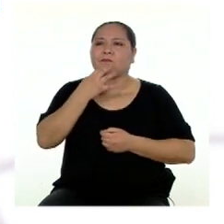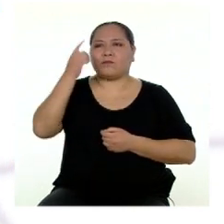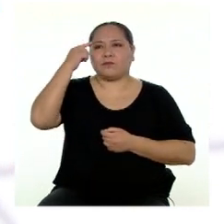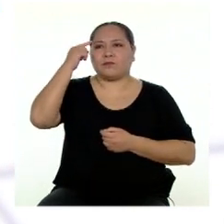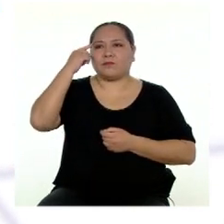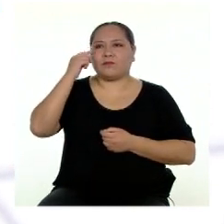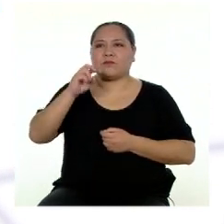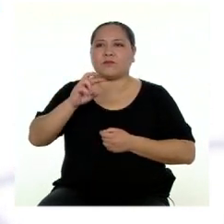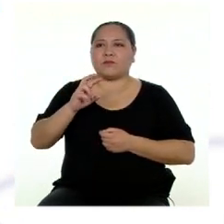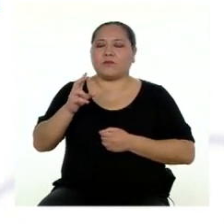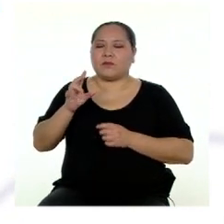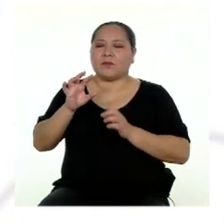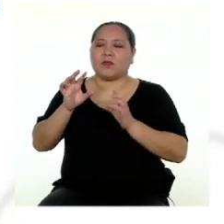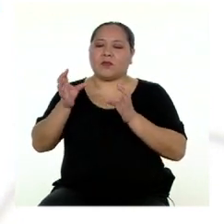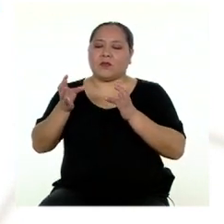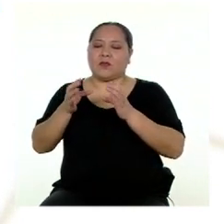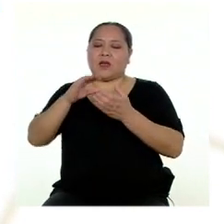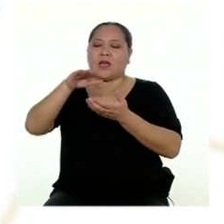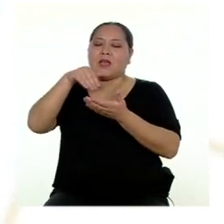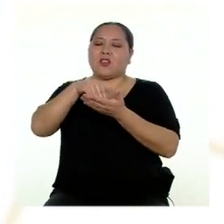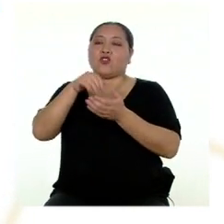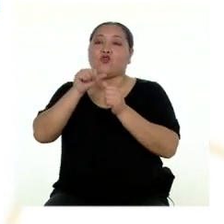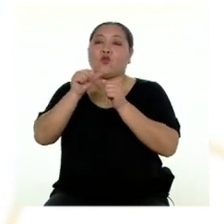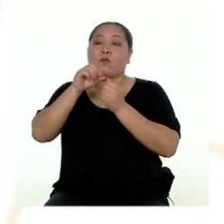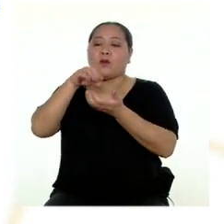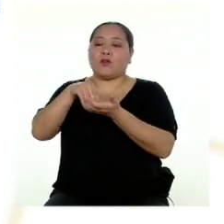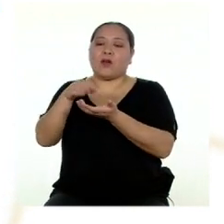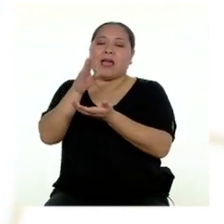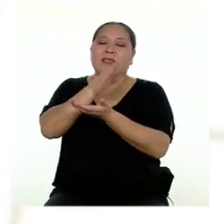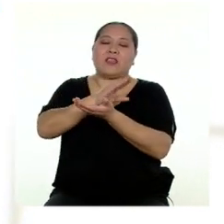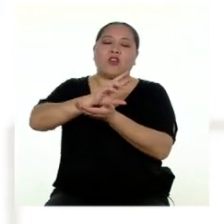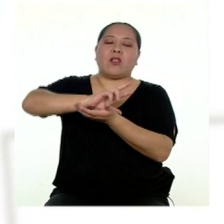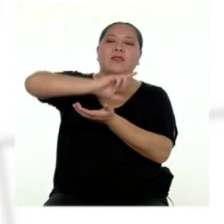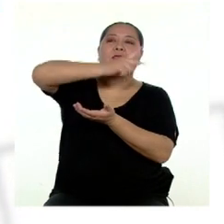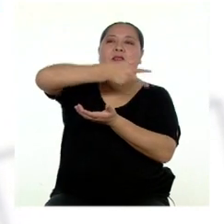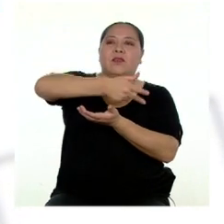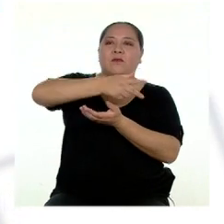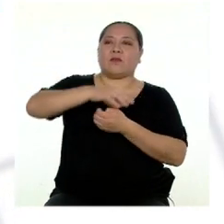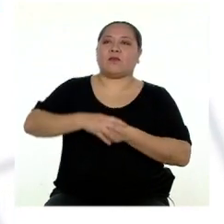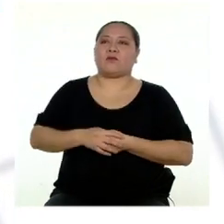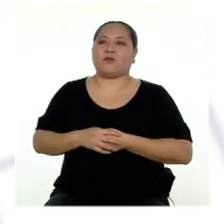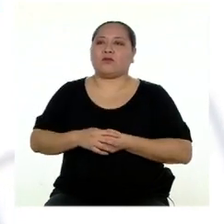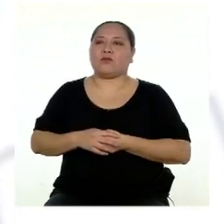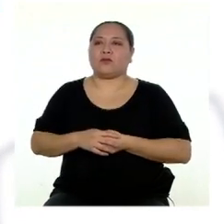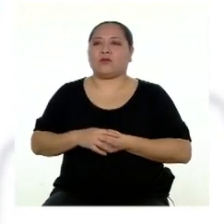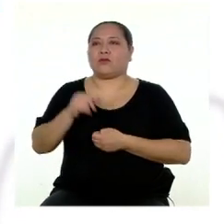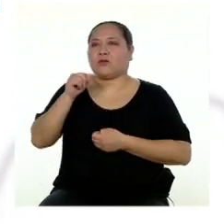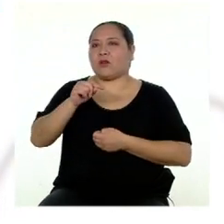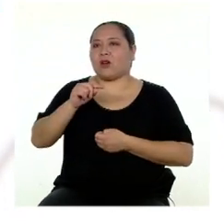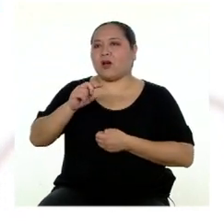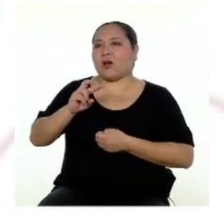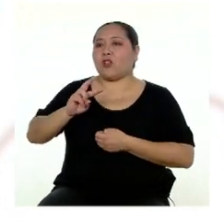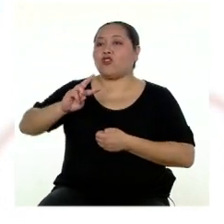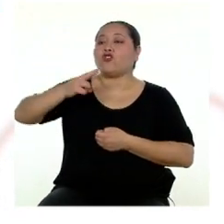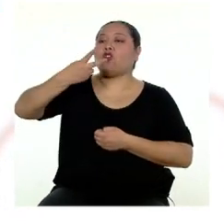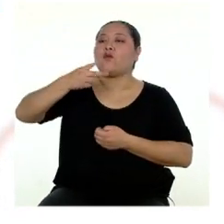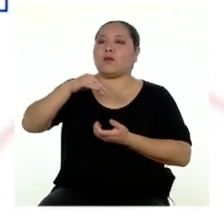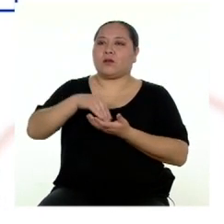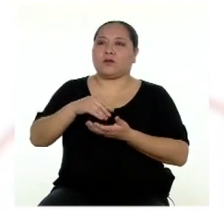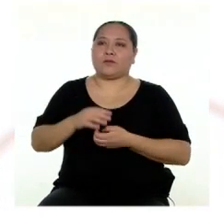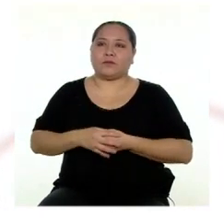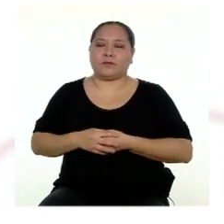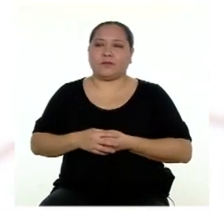que triple del anterior del número de inicio podría ser simplemente doble del número de inicio. ¿Está bien? Vamos a